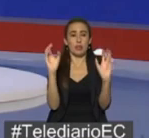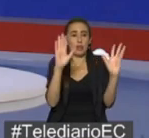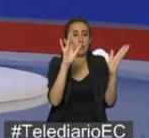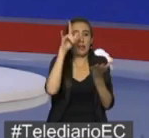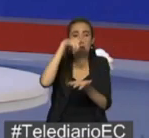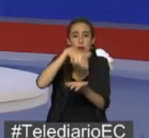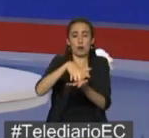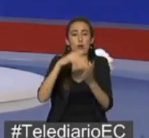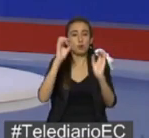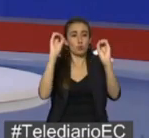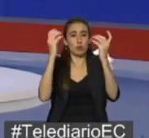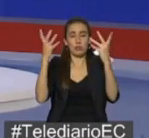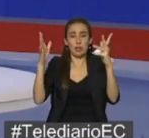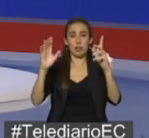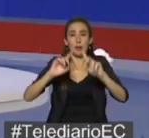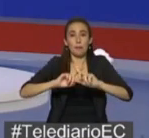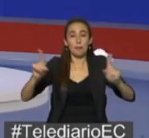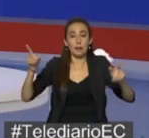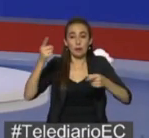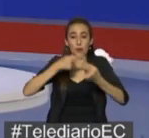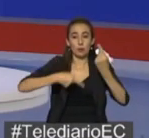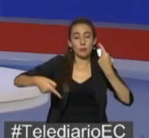En este caso, ¿qué sanciones se prevé?